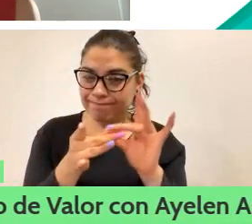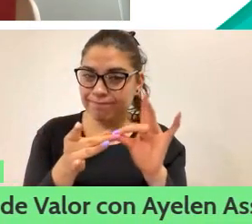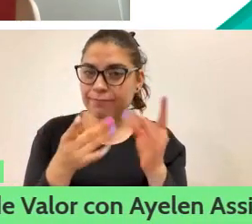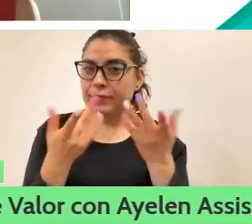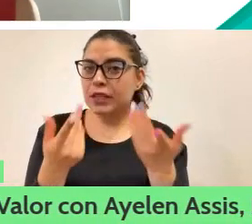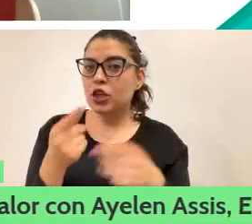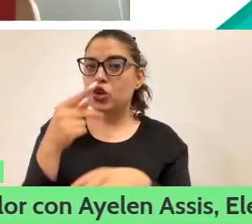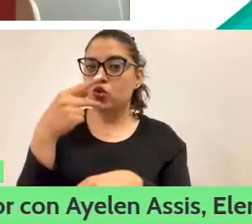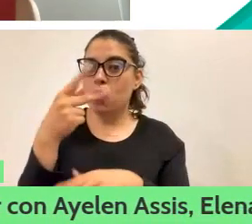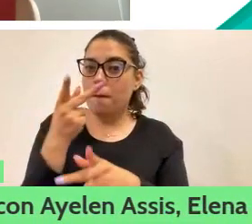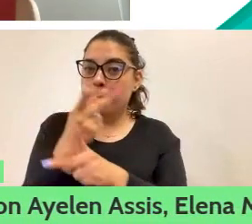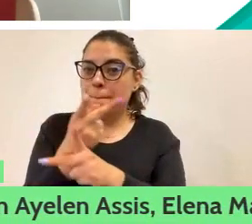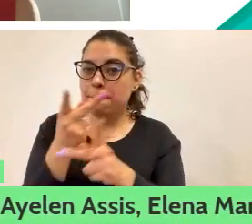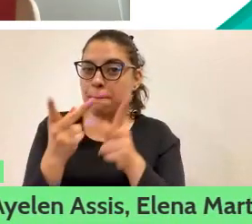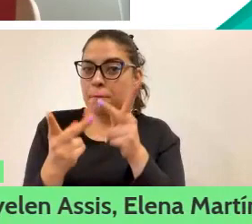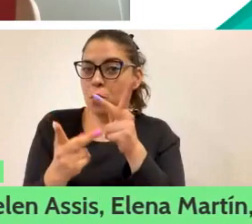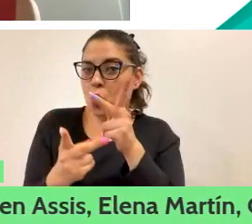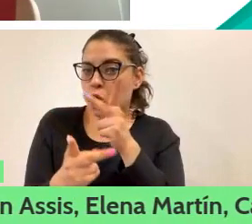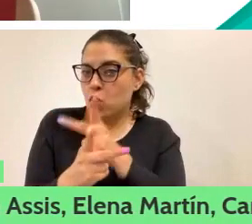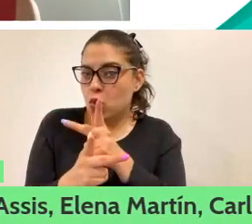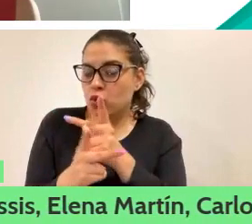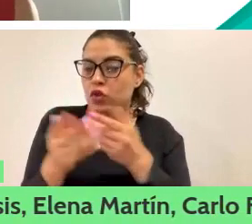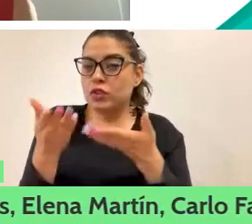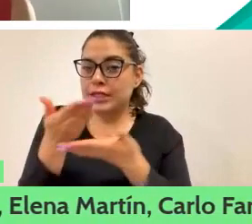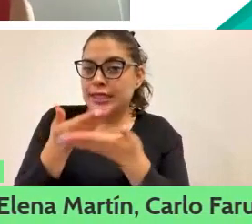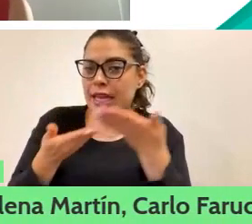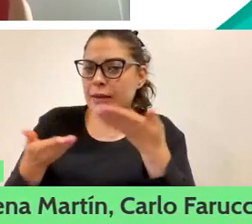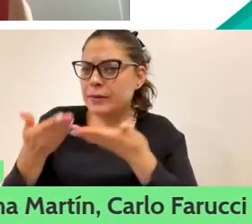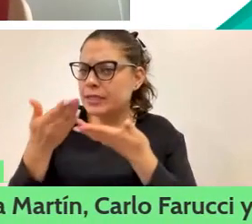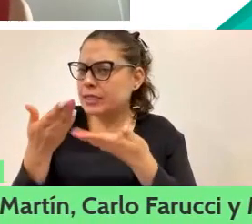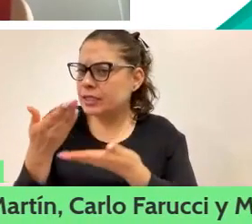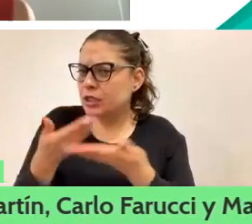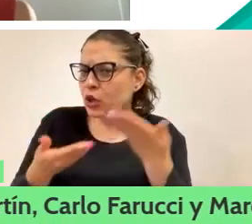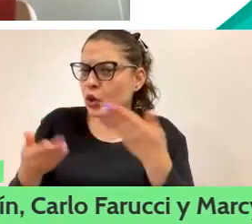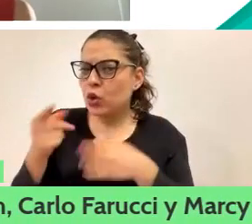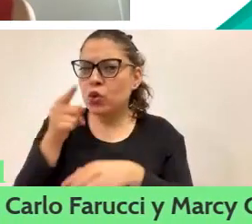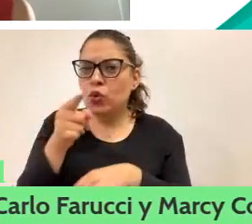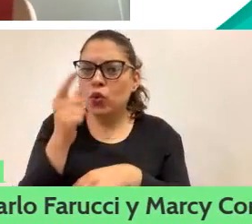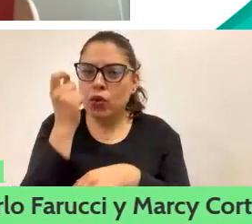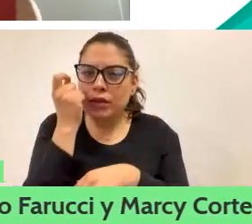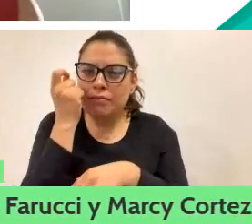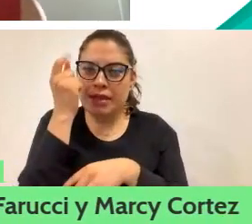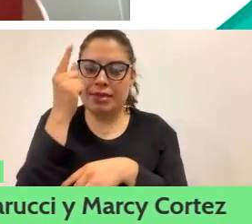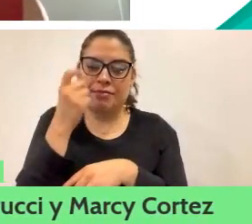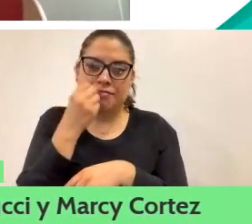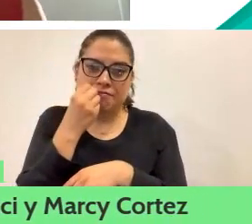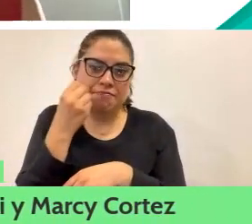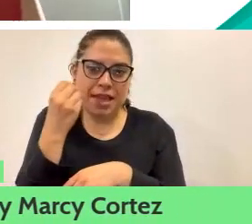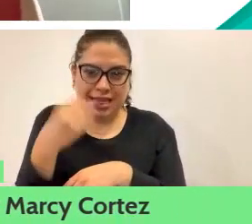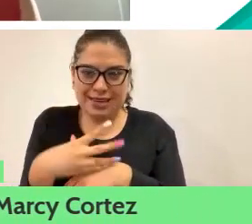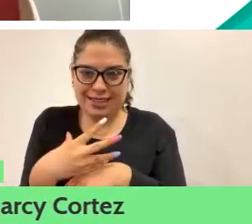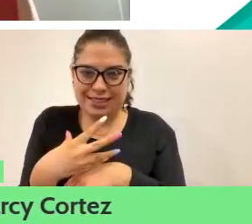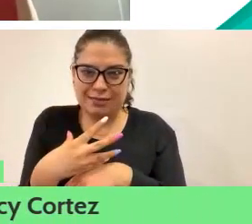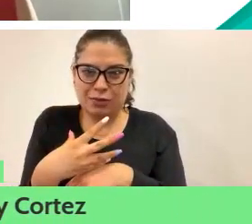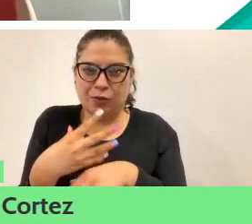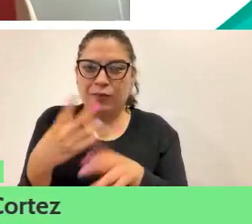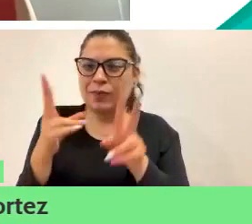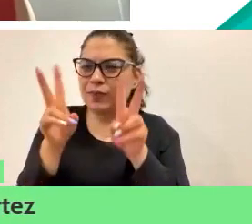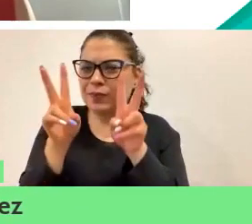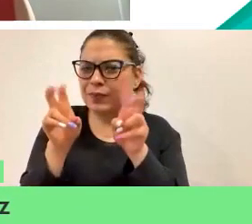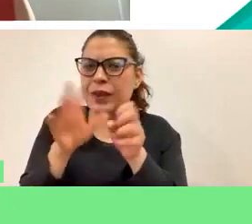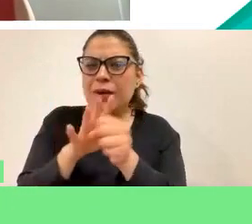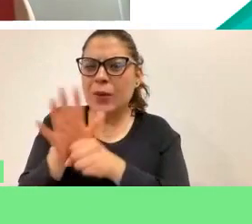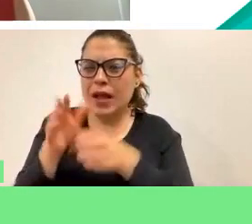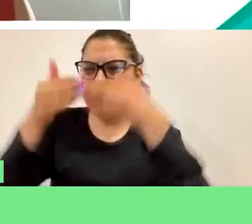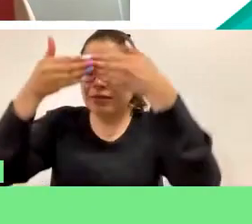producto que nos encantó y que nos pareció increíble y que habla literalmente de pensar un poquito fuera de la caja,